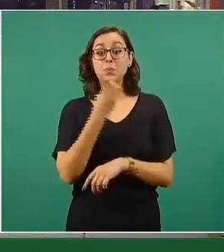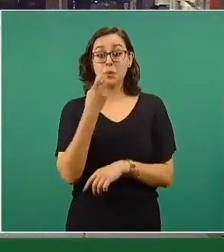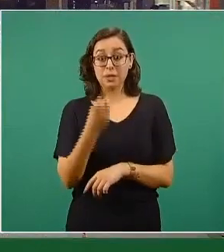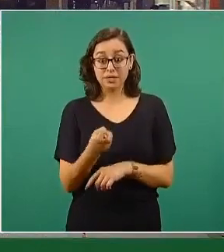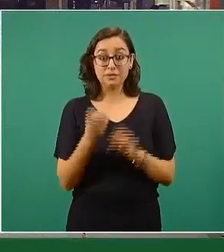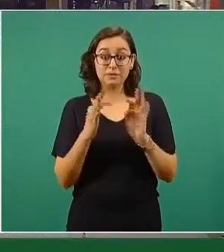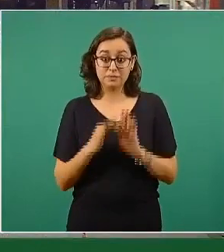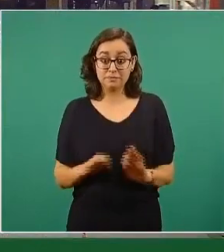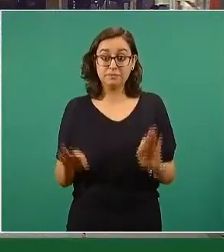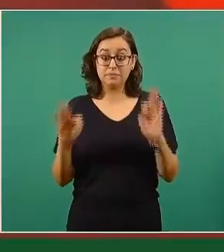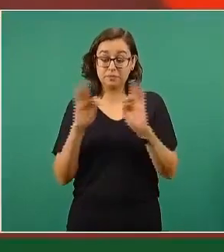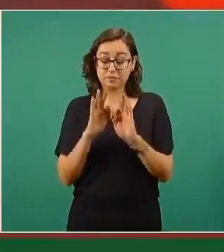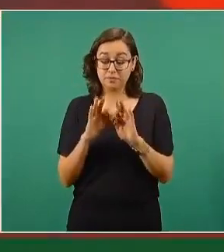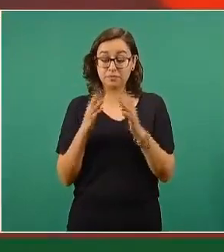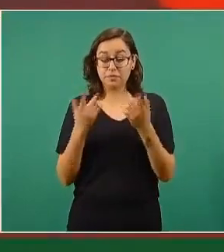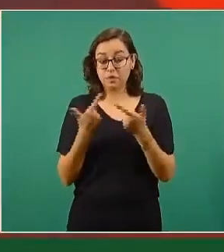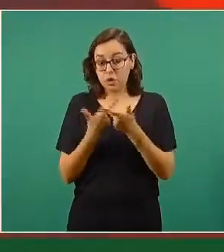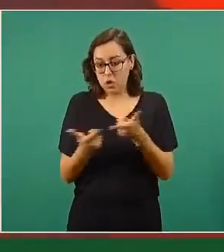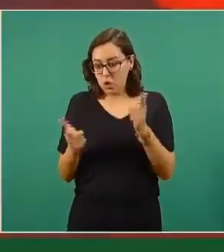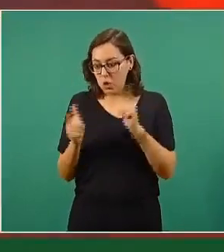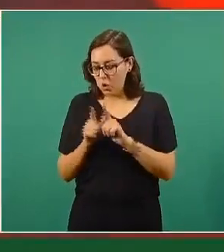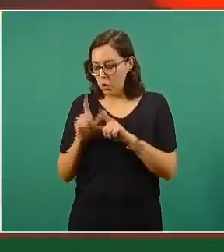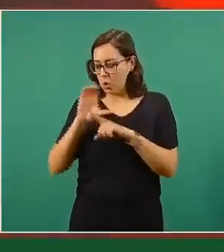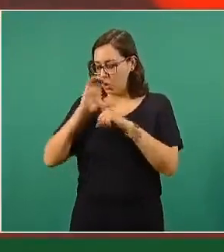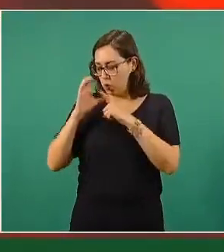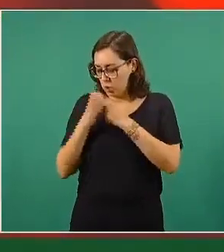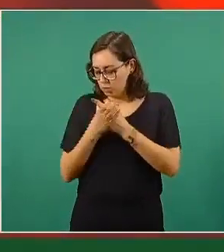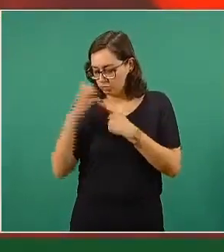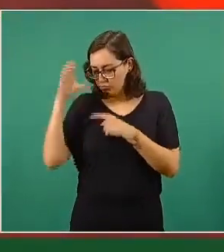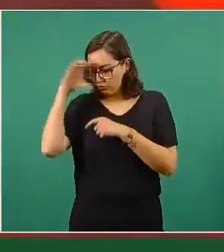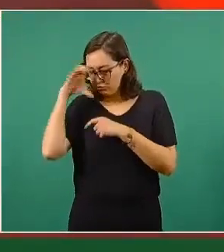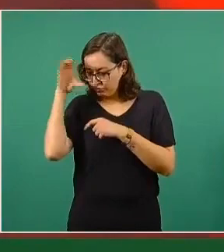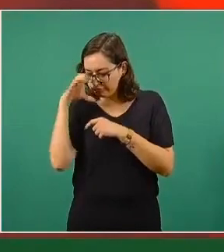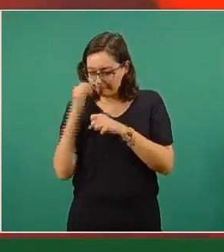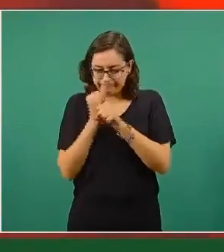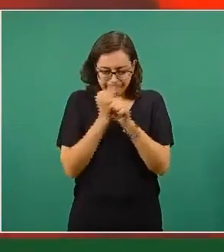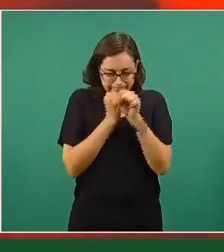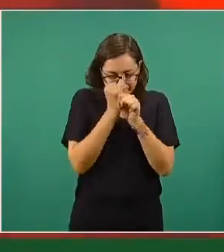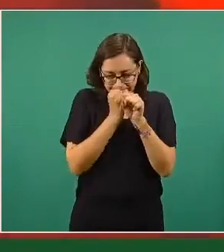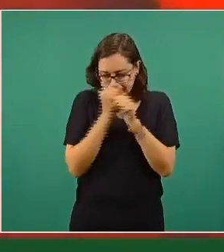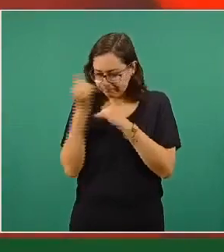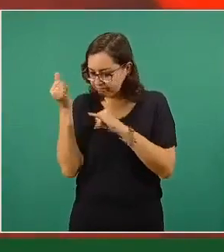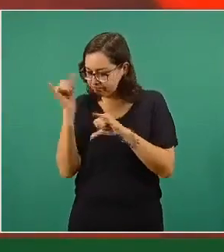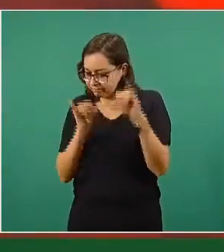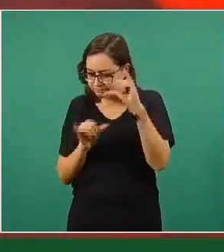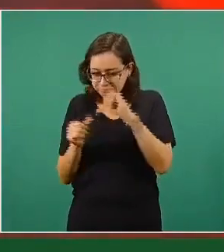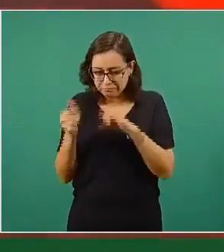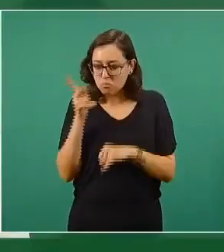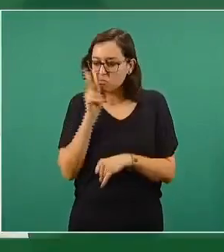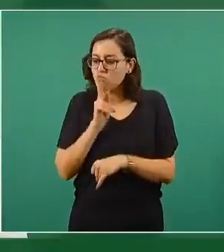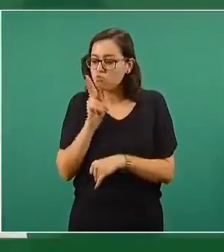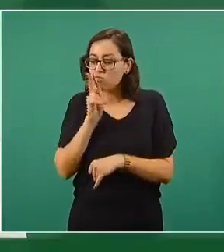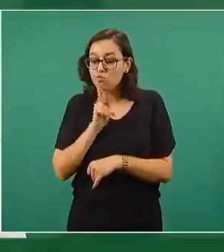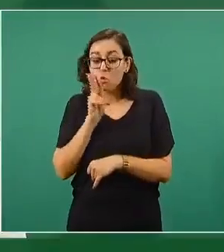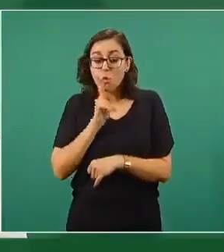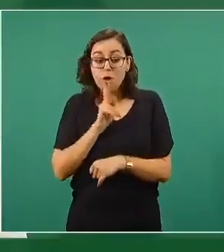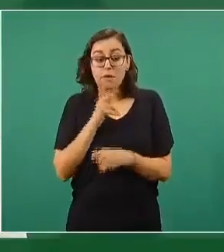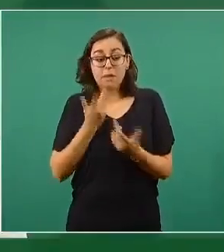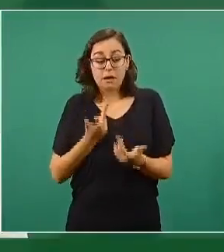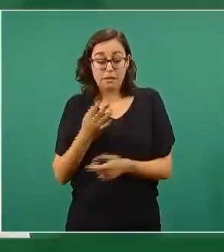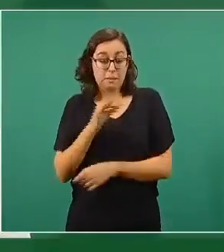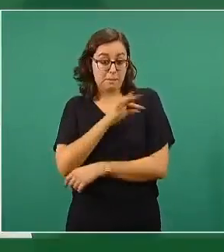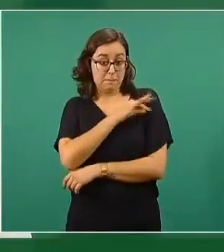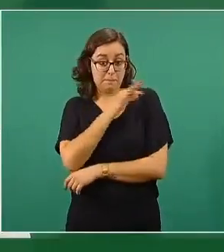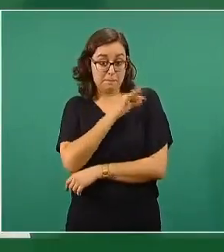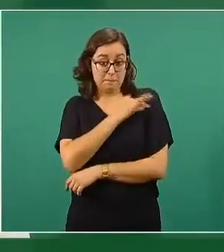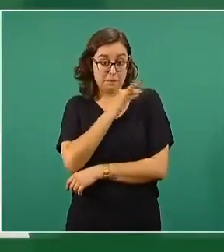las comunidades científicas, las investigadoras, los investigadores del mundo hagan las pruebas necesarias para saber si las